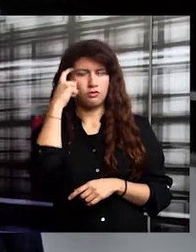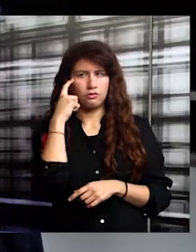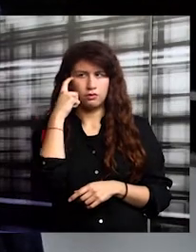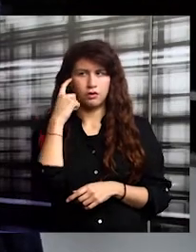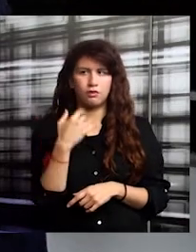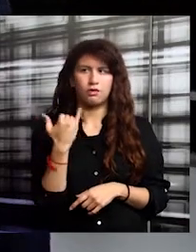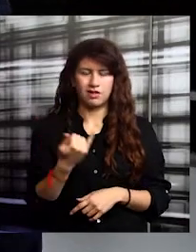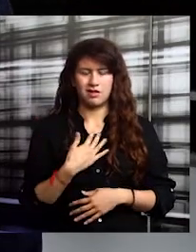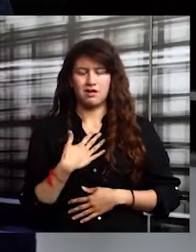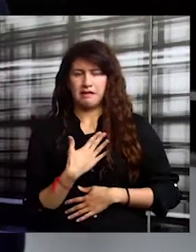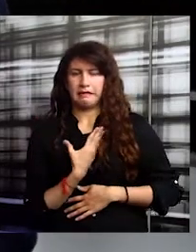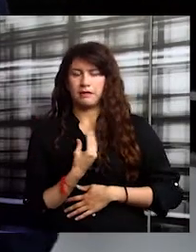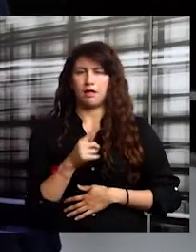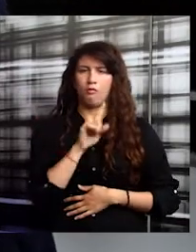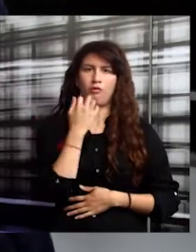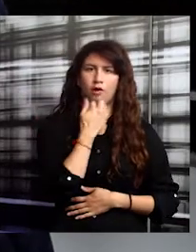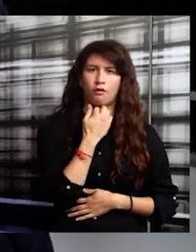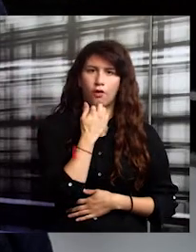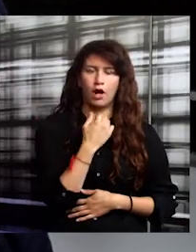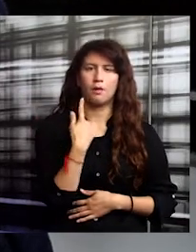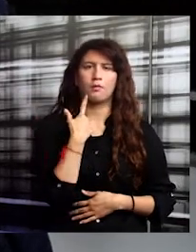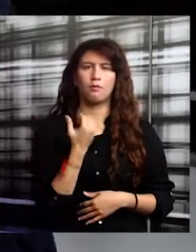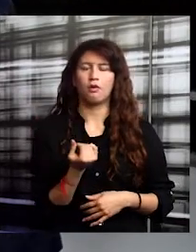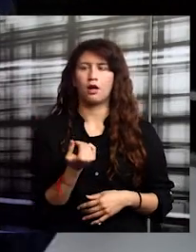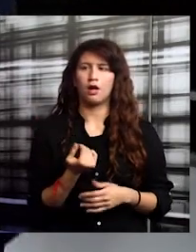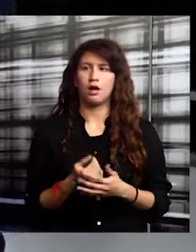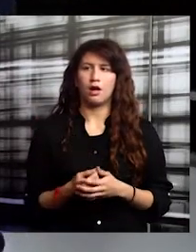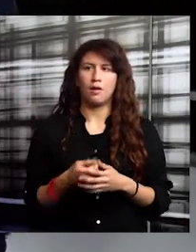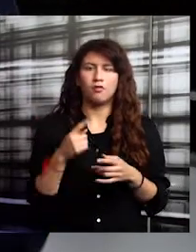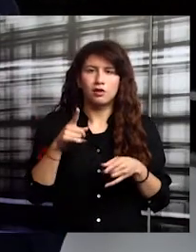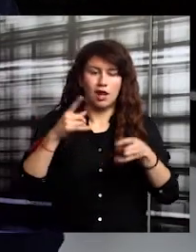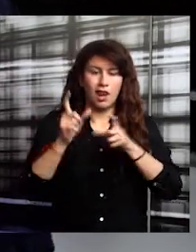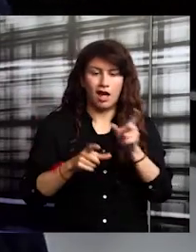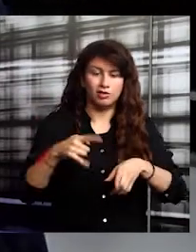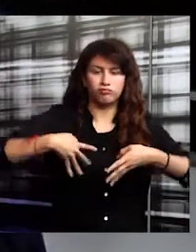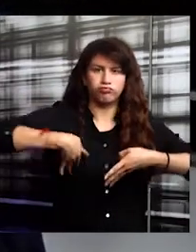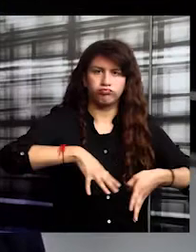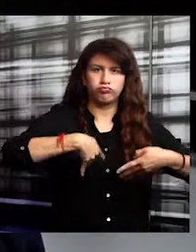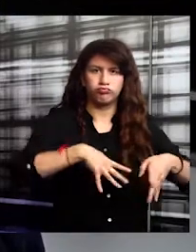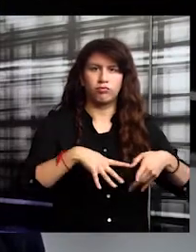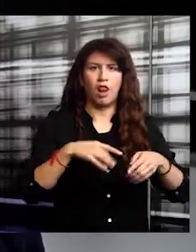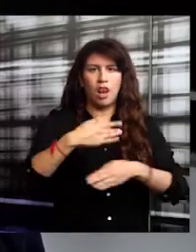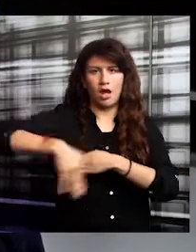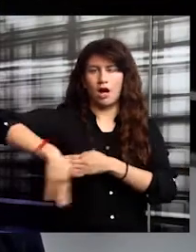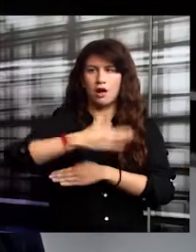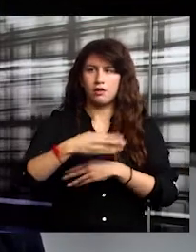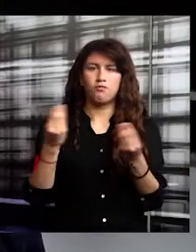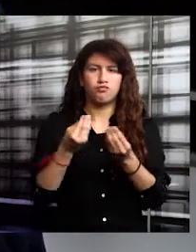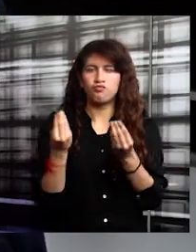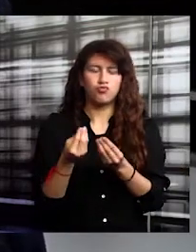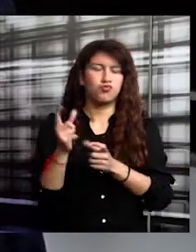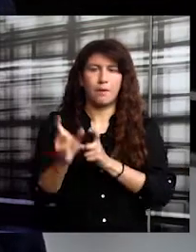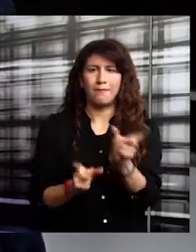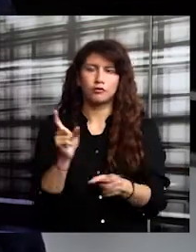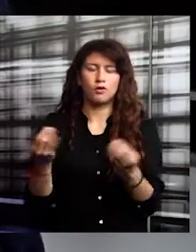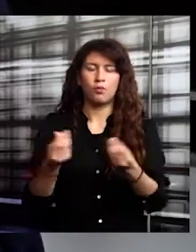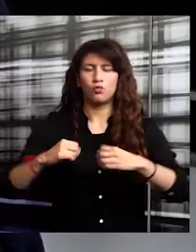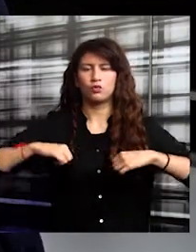creo, y temo no equivocarme, lamentablemente, que si hacemos una pequeña encuesta en la calle, muchas personas y muchos